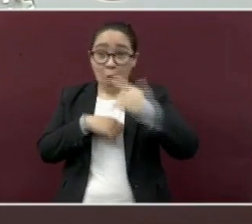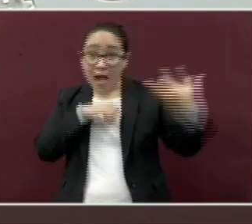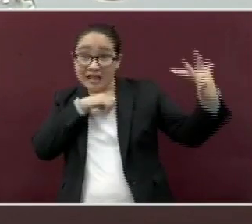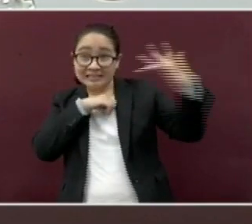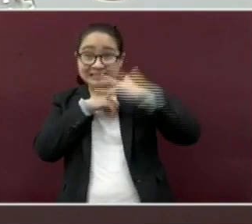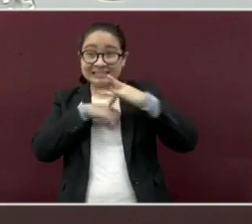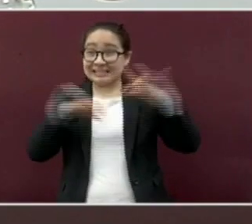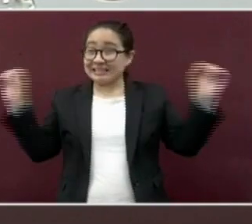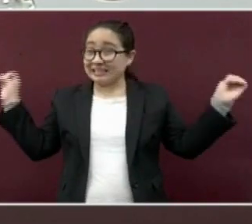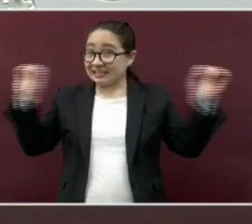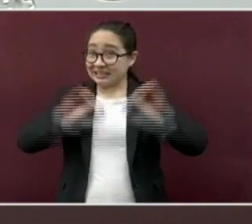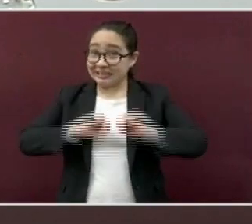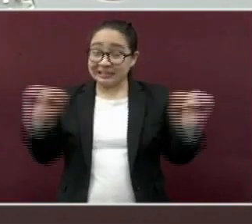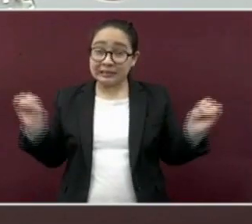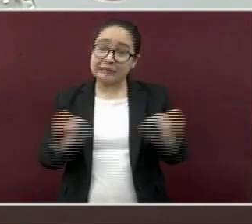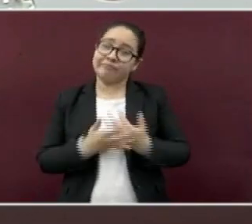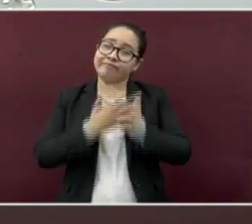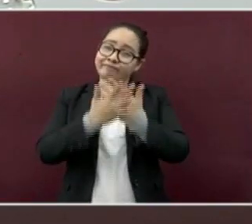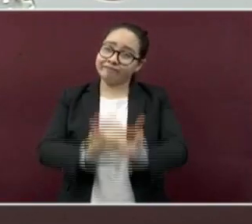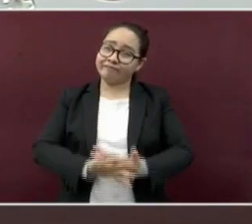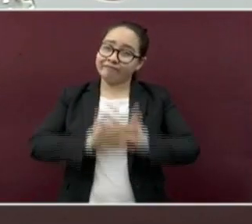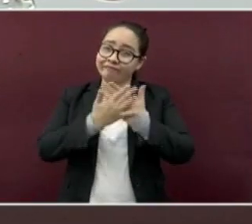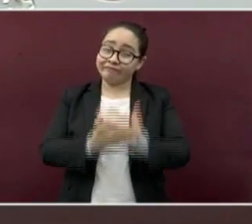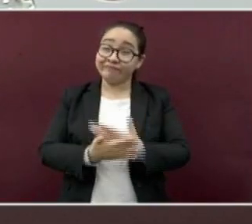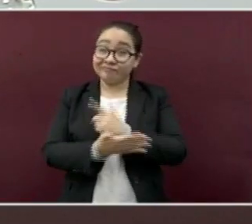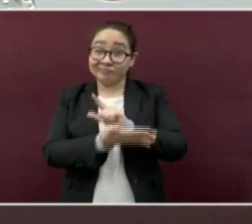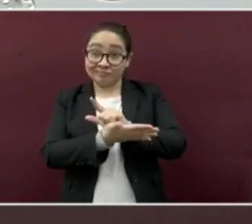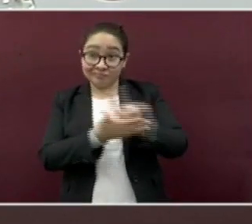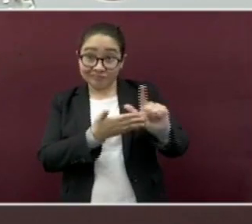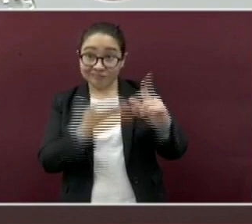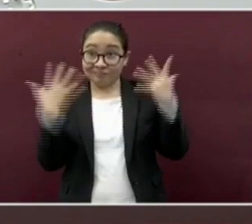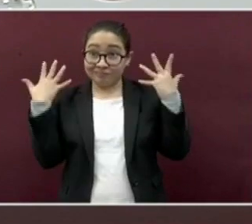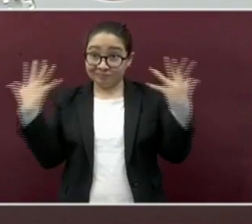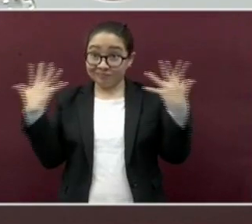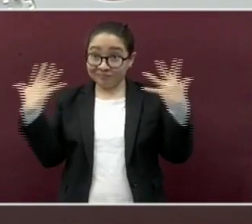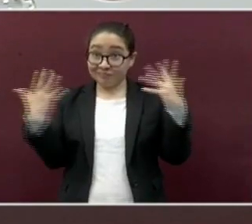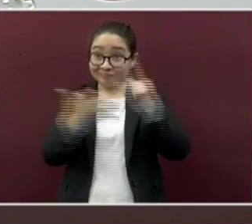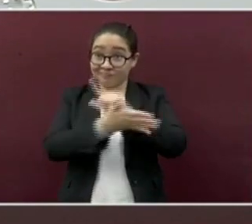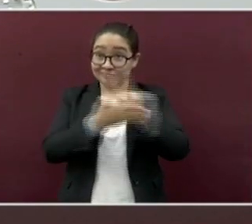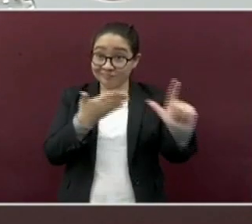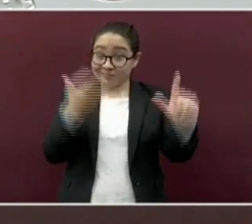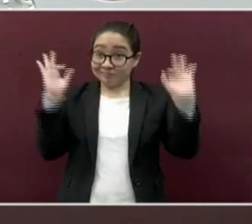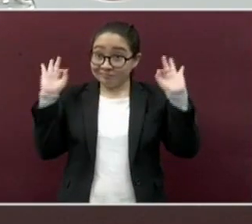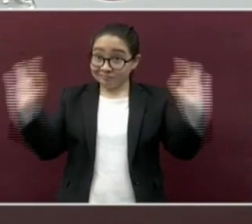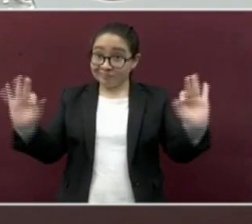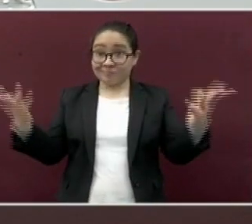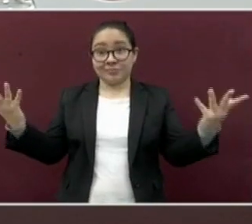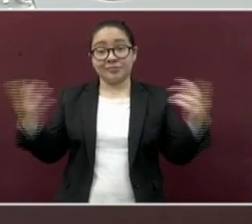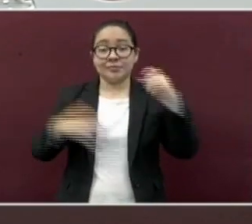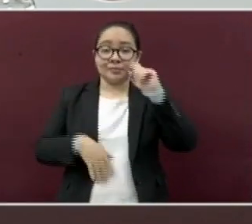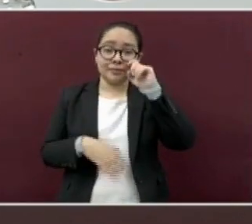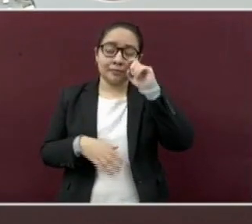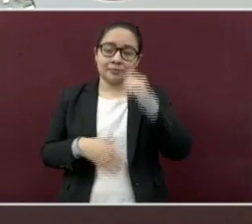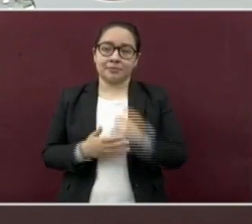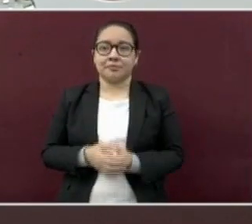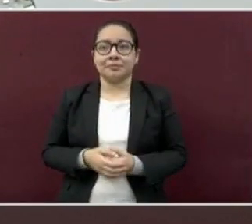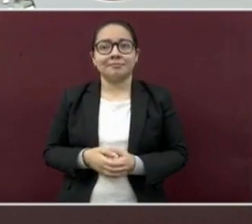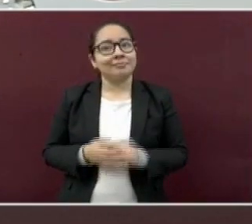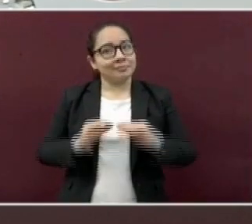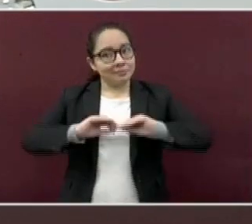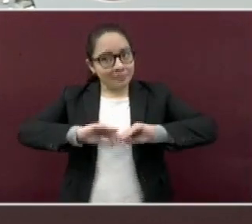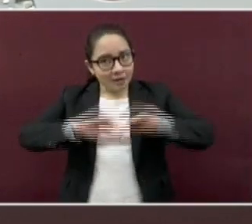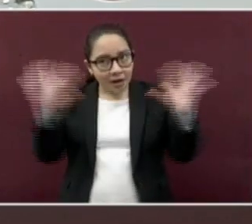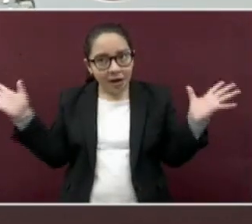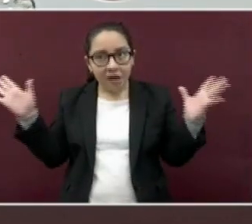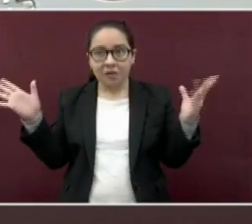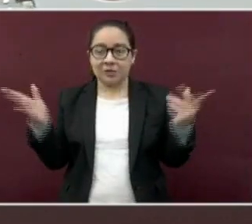boca, hasta no tener las manos perfectamente limpias, lavadas. Evitar, por